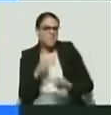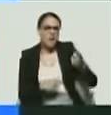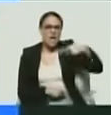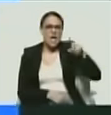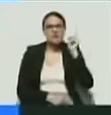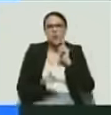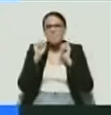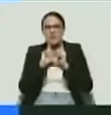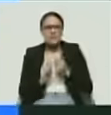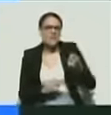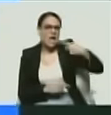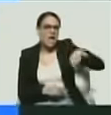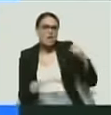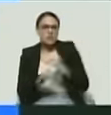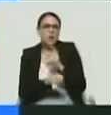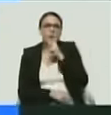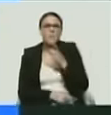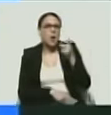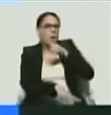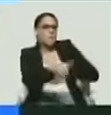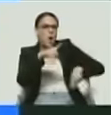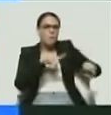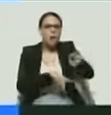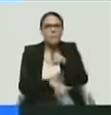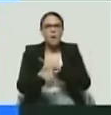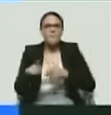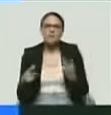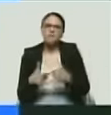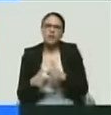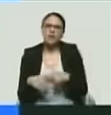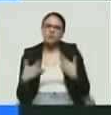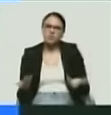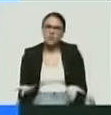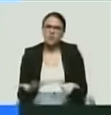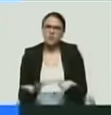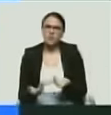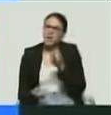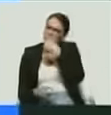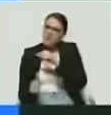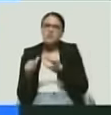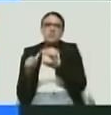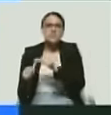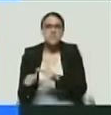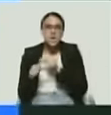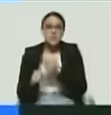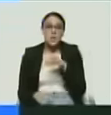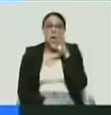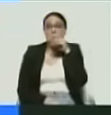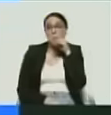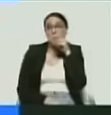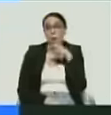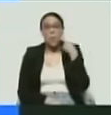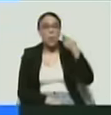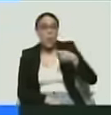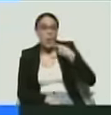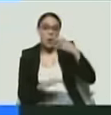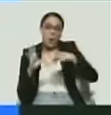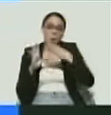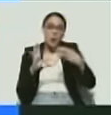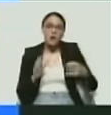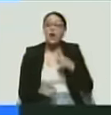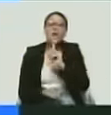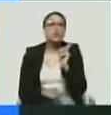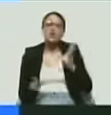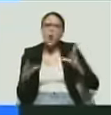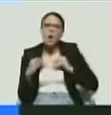en las elecciones del próximo 28 de julio. Ellos no pueden decir que le van a entregar el petróleo gratis a los gringos, no lo pueden decir, pero